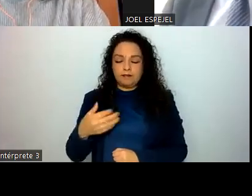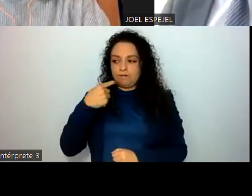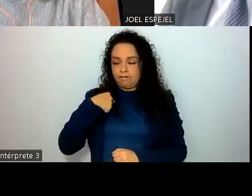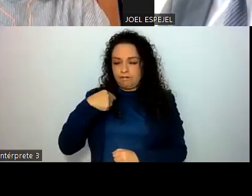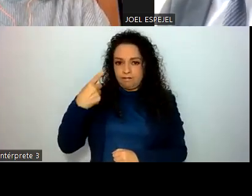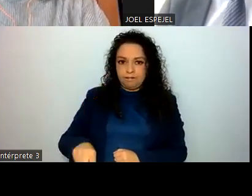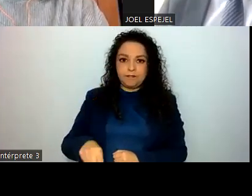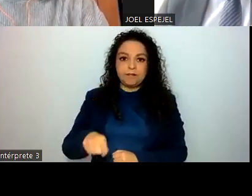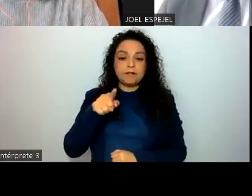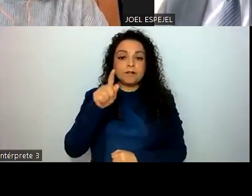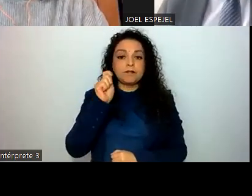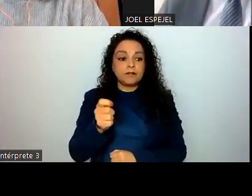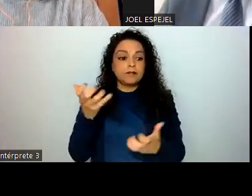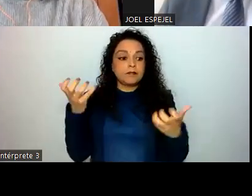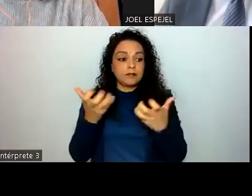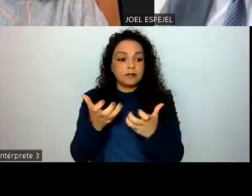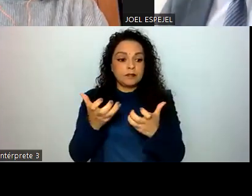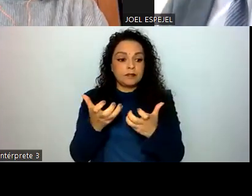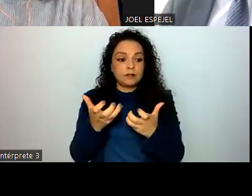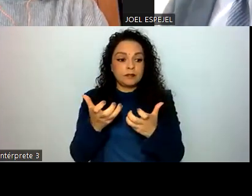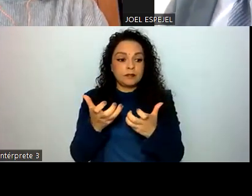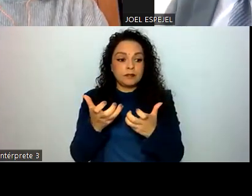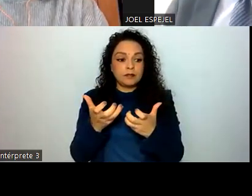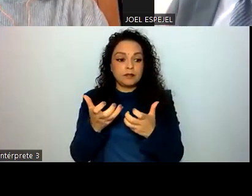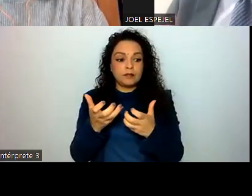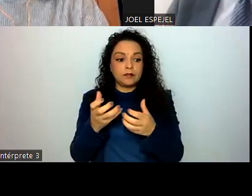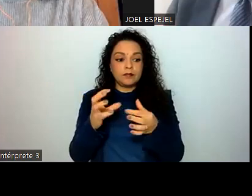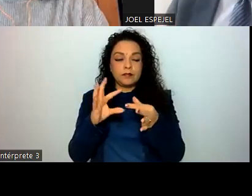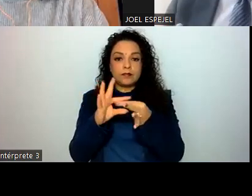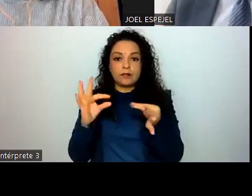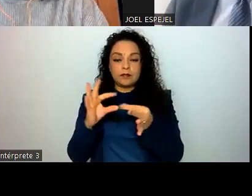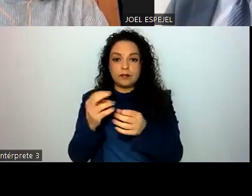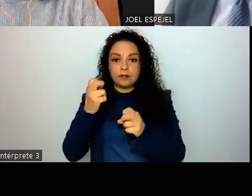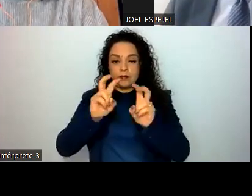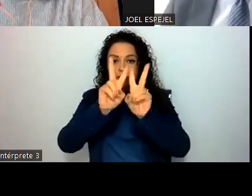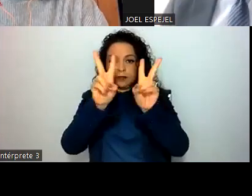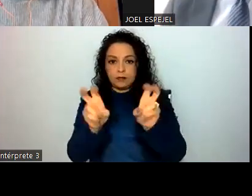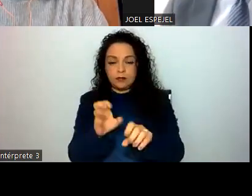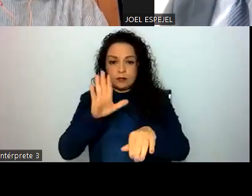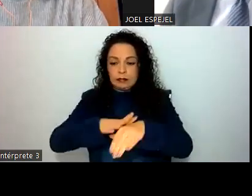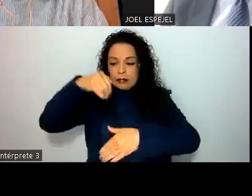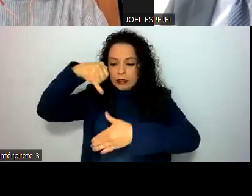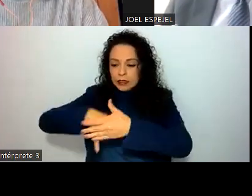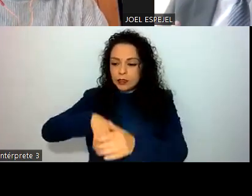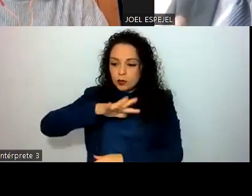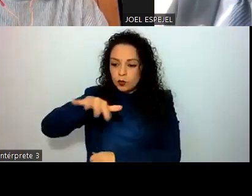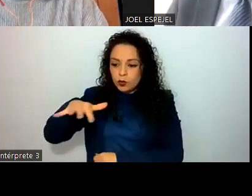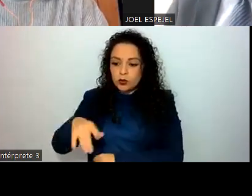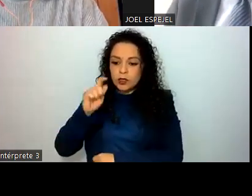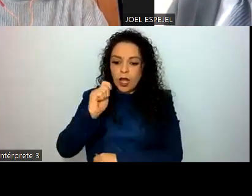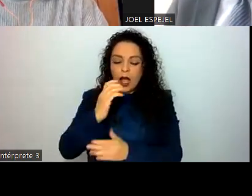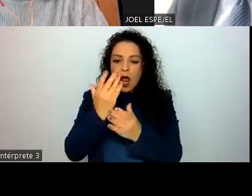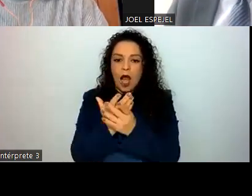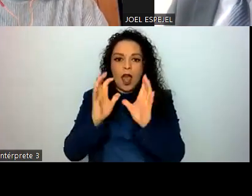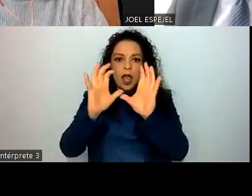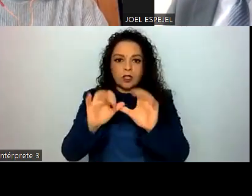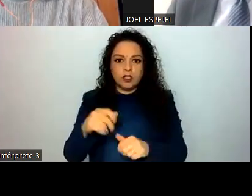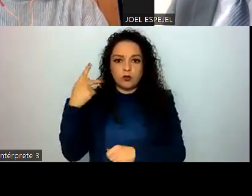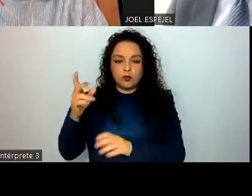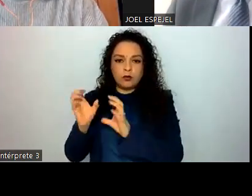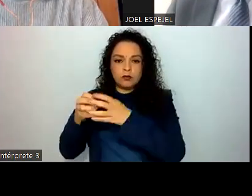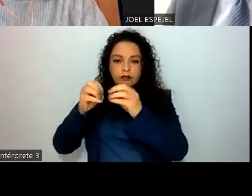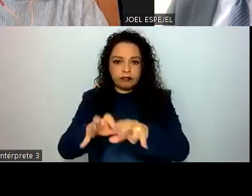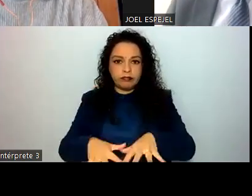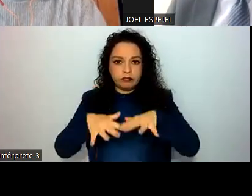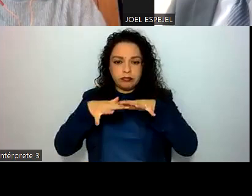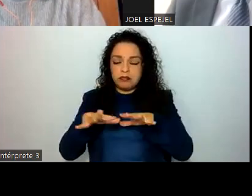a ese punto del día. Derivado de la búsqueda exhaustiva y minuciosa realizada en el archivo histórico del proceso parlamentario y toda vez que no